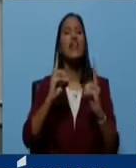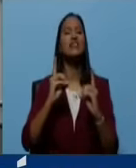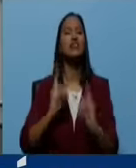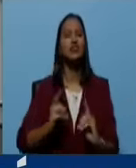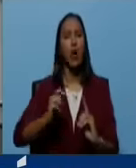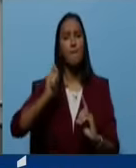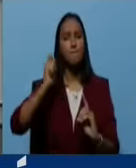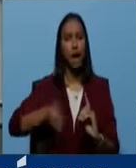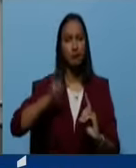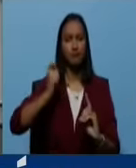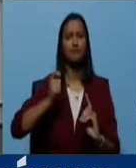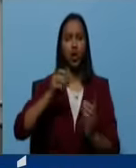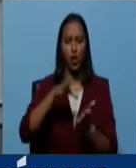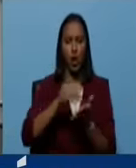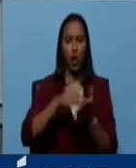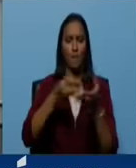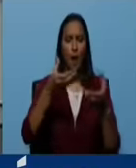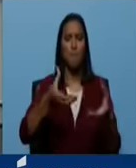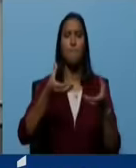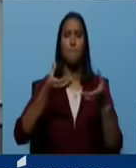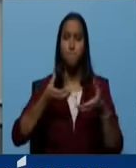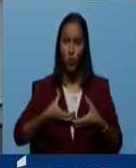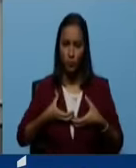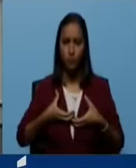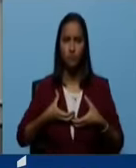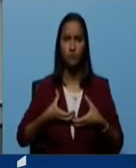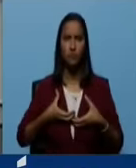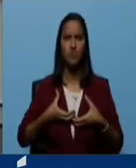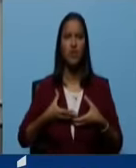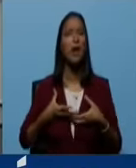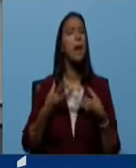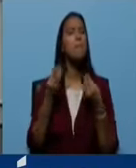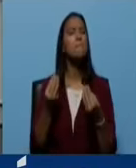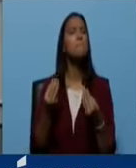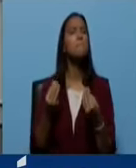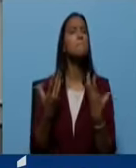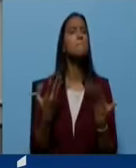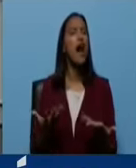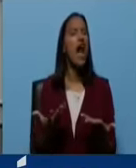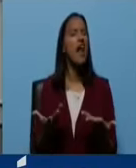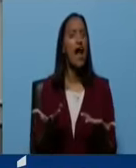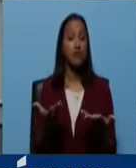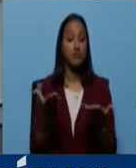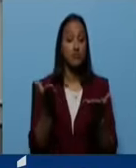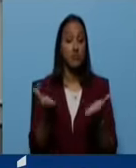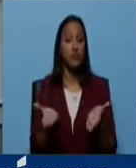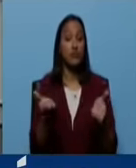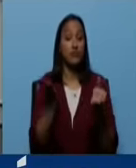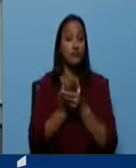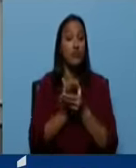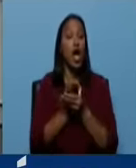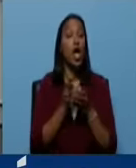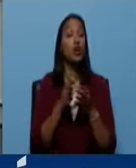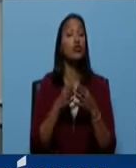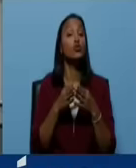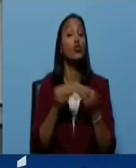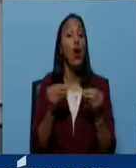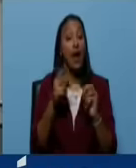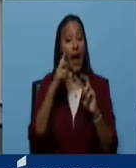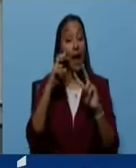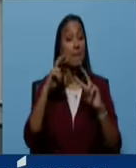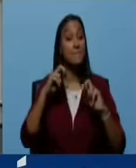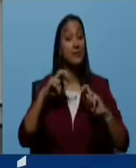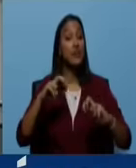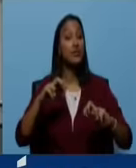del recurso contencioso electoral para incorporarlo en las investigaciones que este